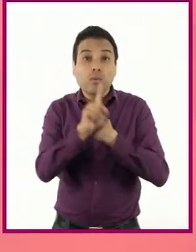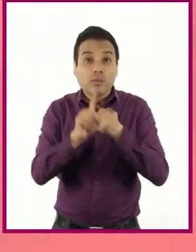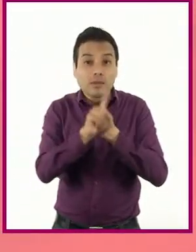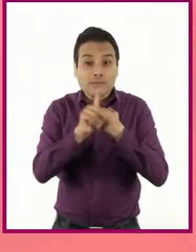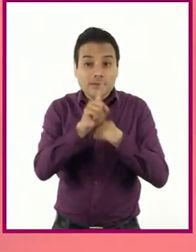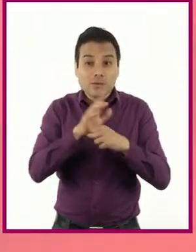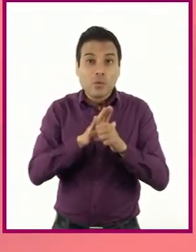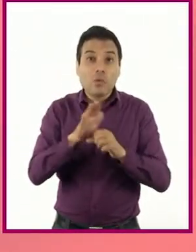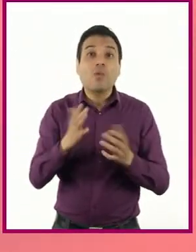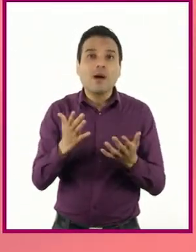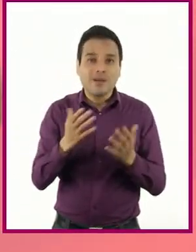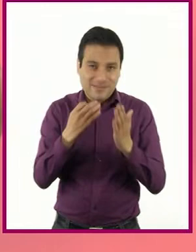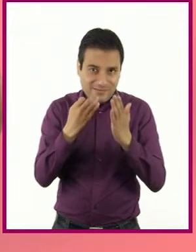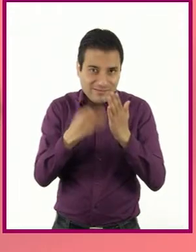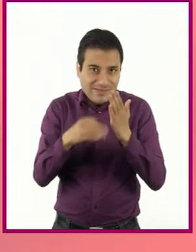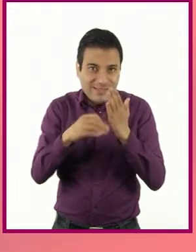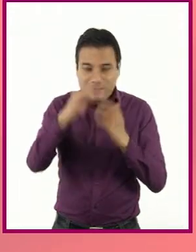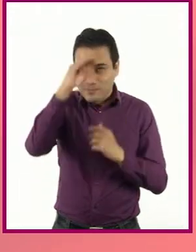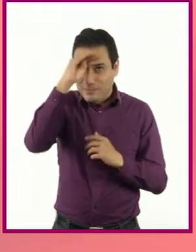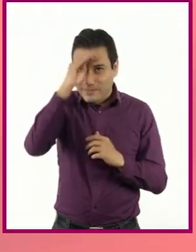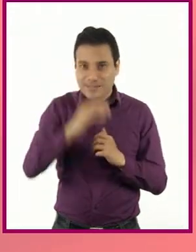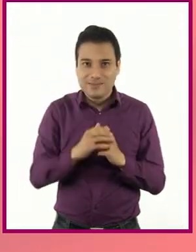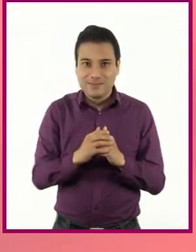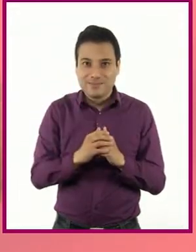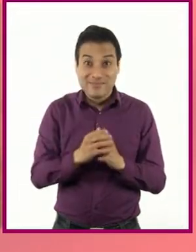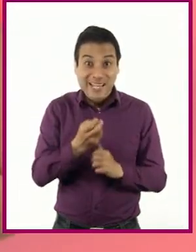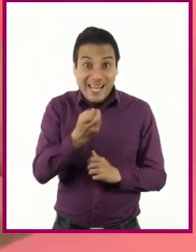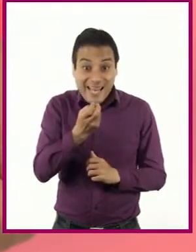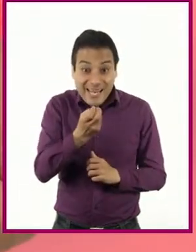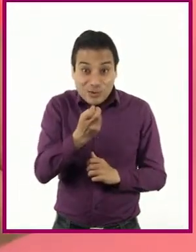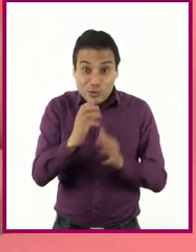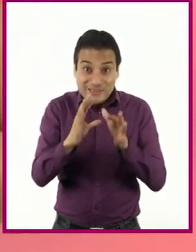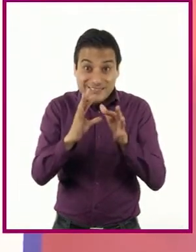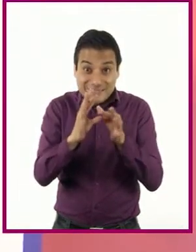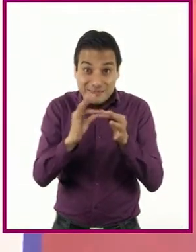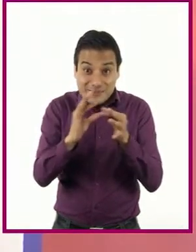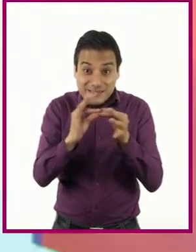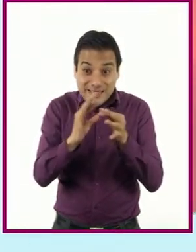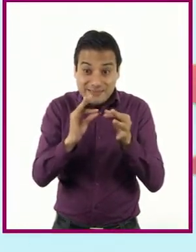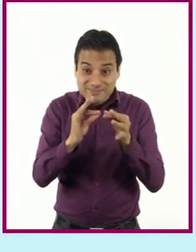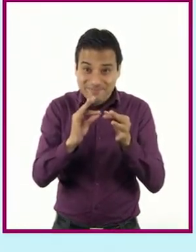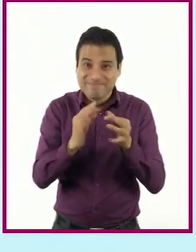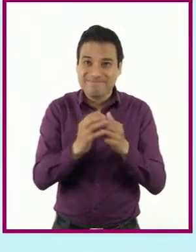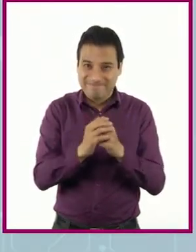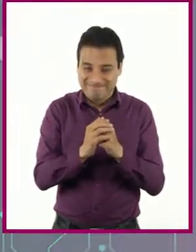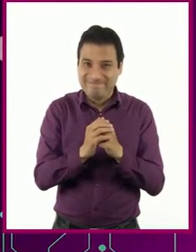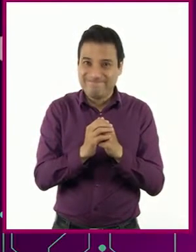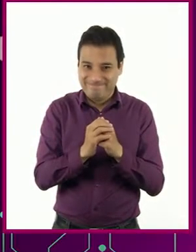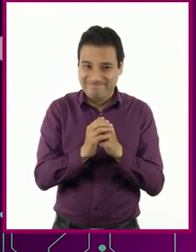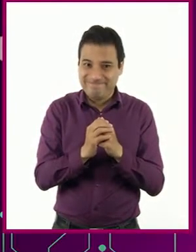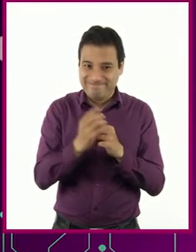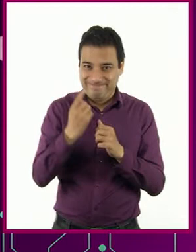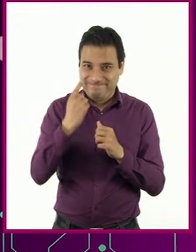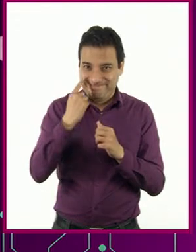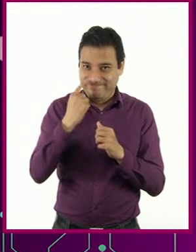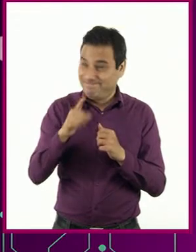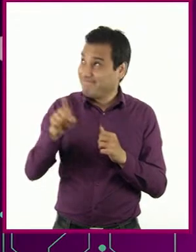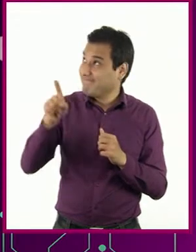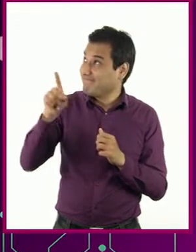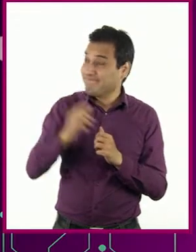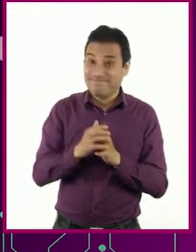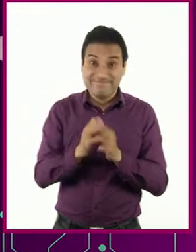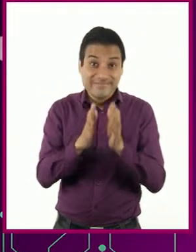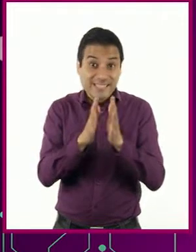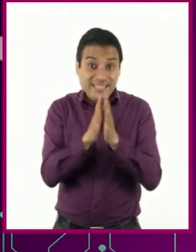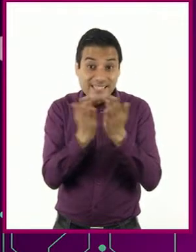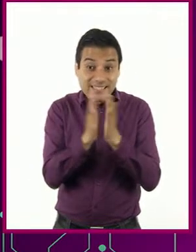la naturaleza de la dentadura. Y todo esto que te estoy comentando es algo semejante a lo que se plasma con la obra Don